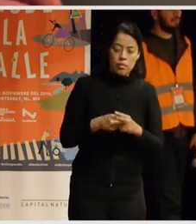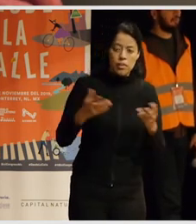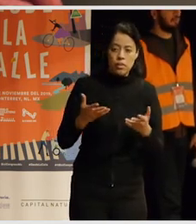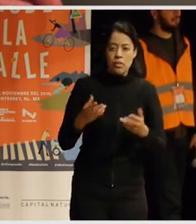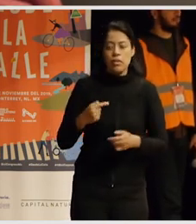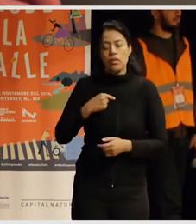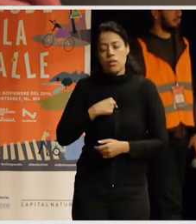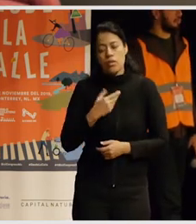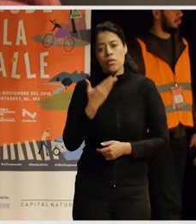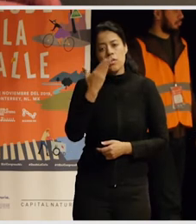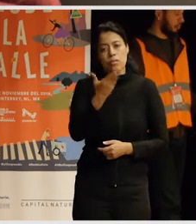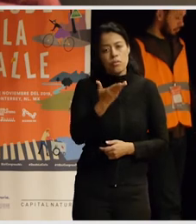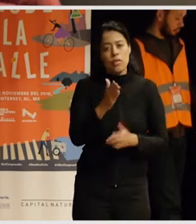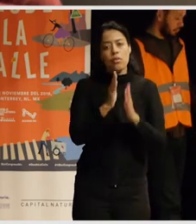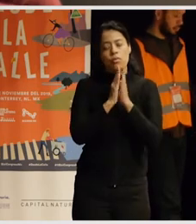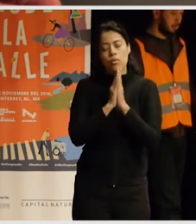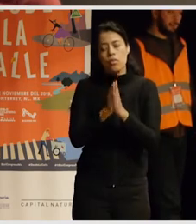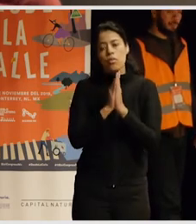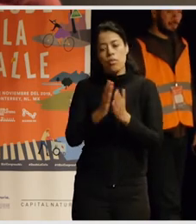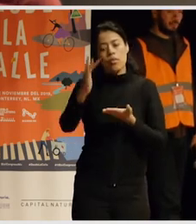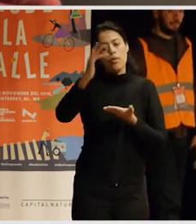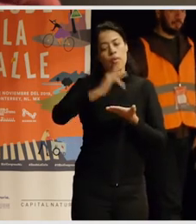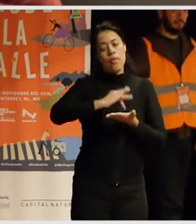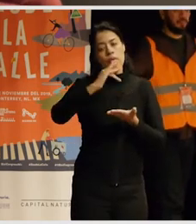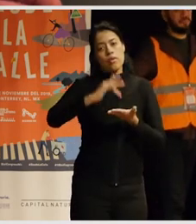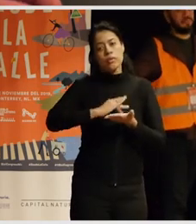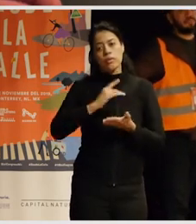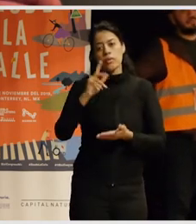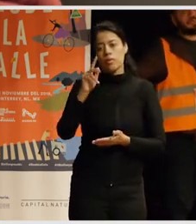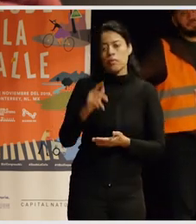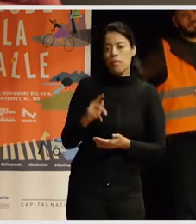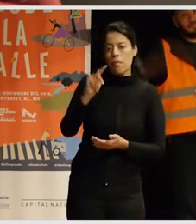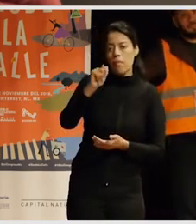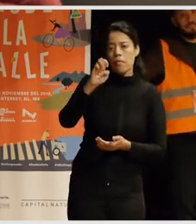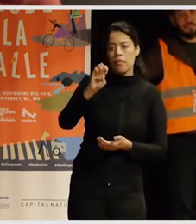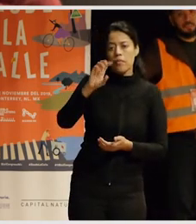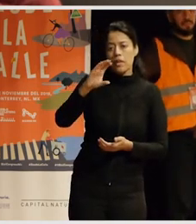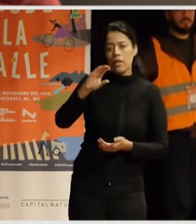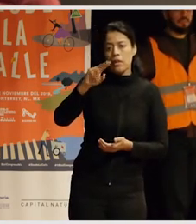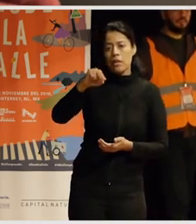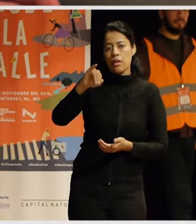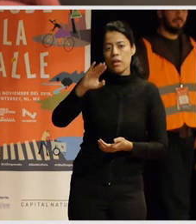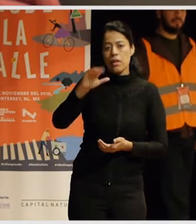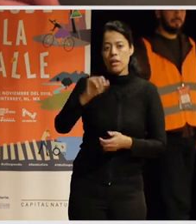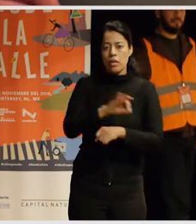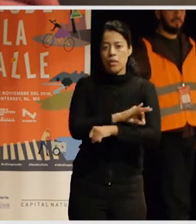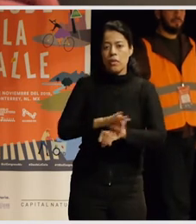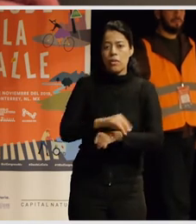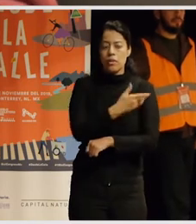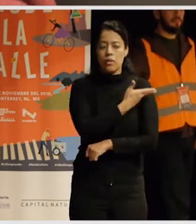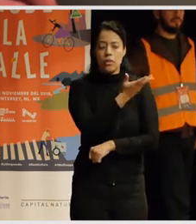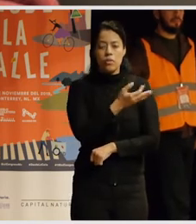yo sí les pediría por ahí que alguien que nos auxilie en la parte técnica con arquitecto o con la experiencia